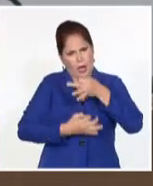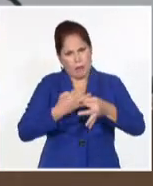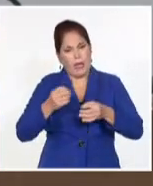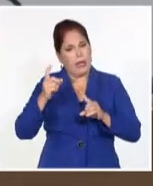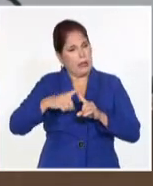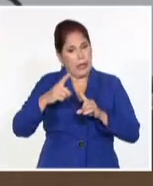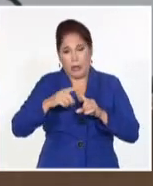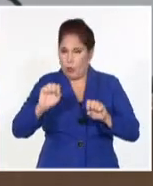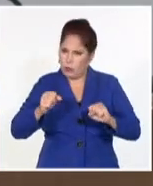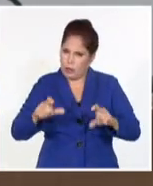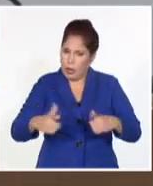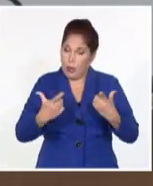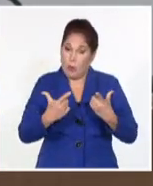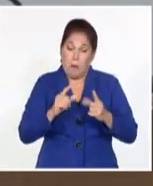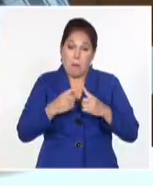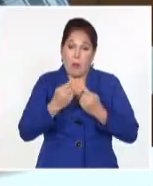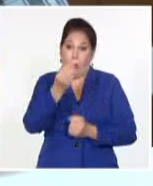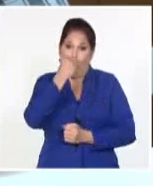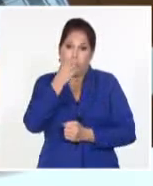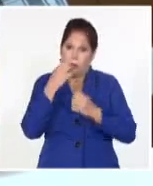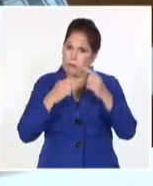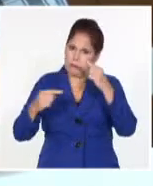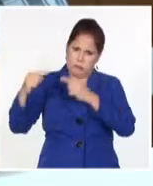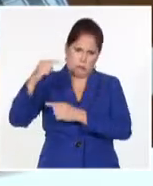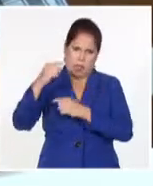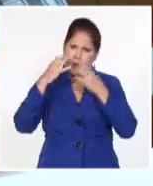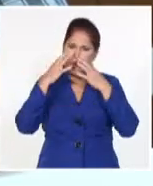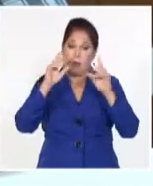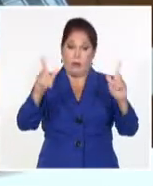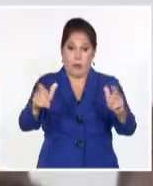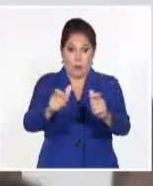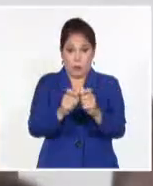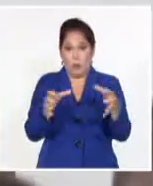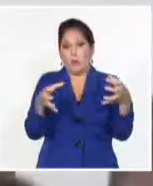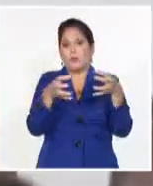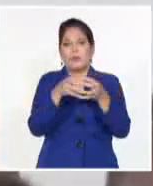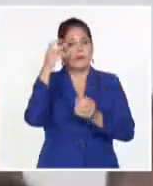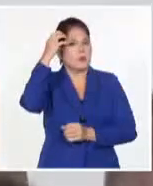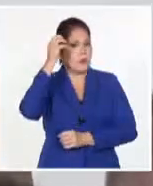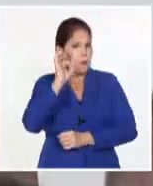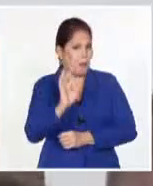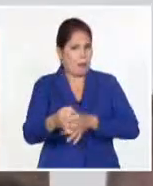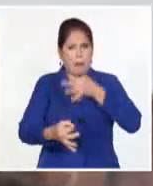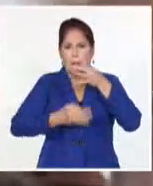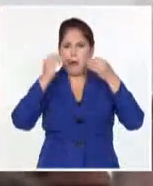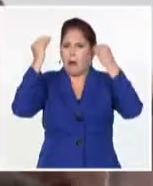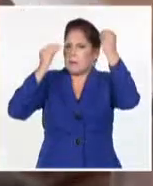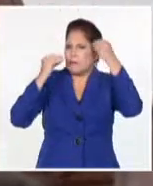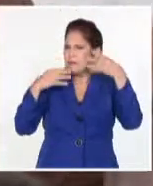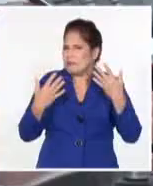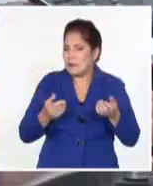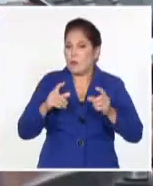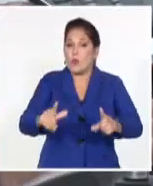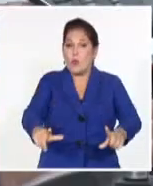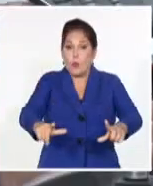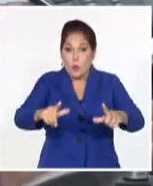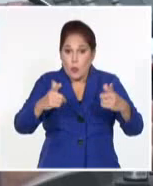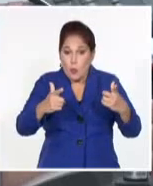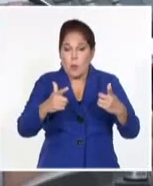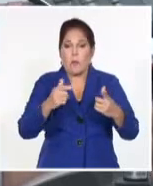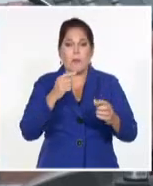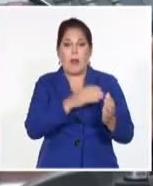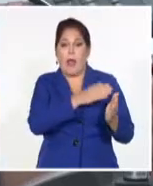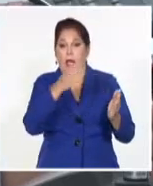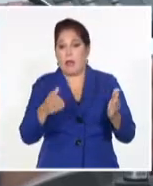un tema tan importante como este. La reunión de la Comisión Gubernamental analizó también el cumplimiento hasta